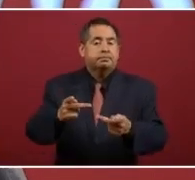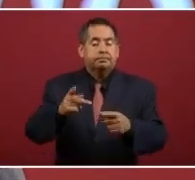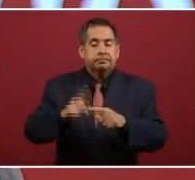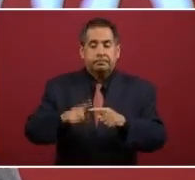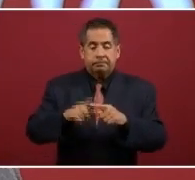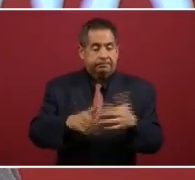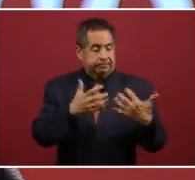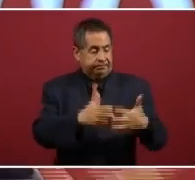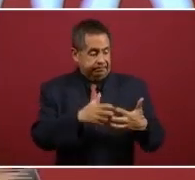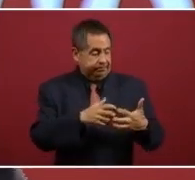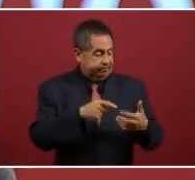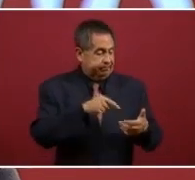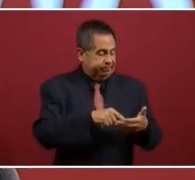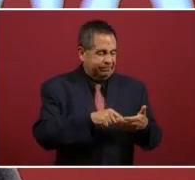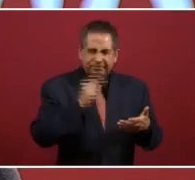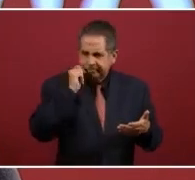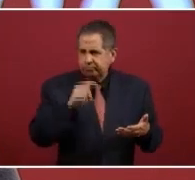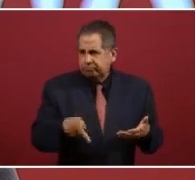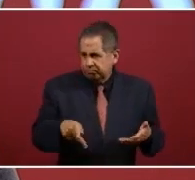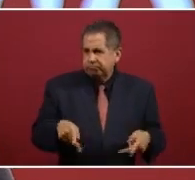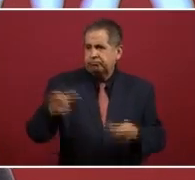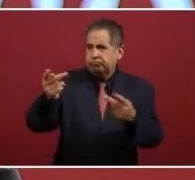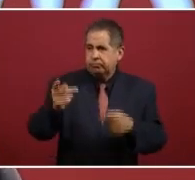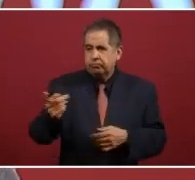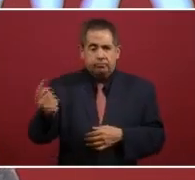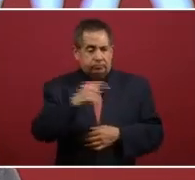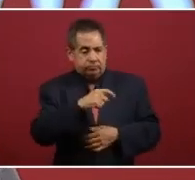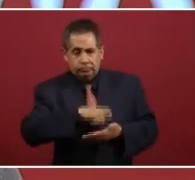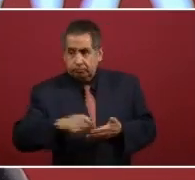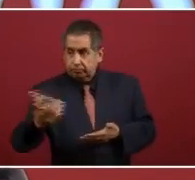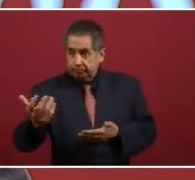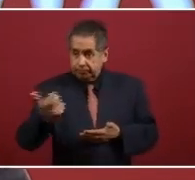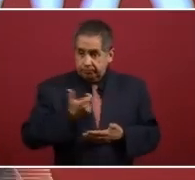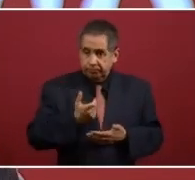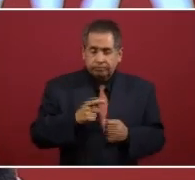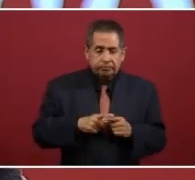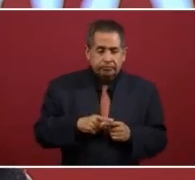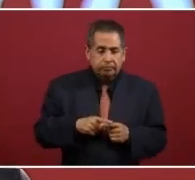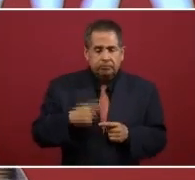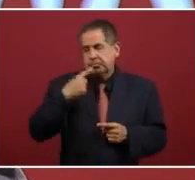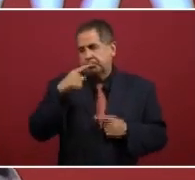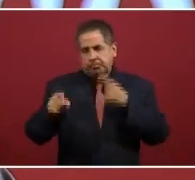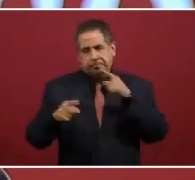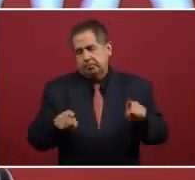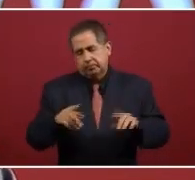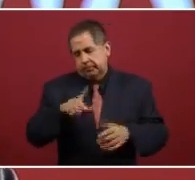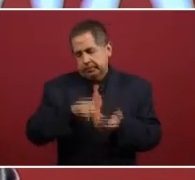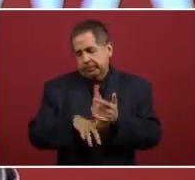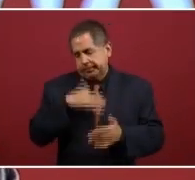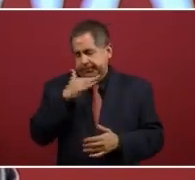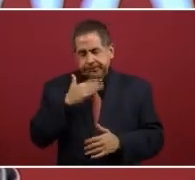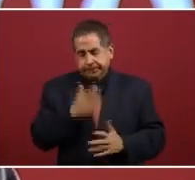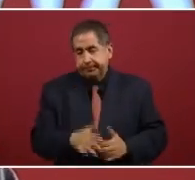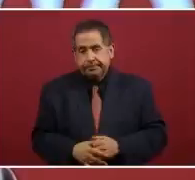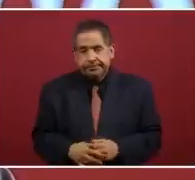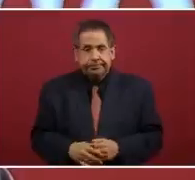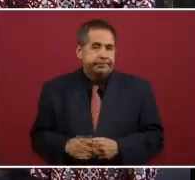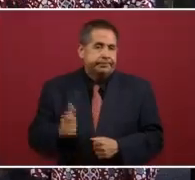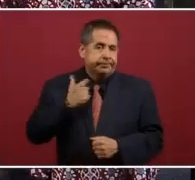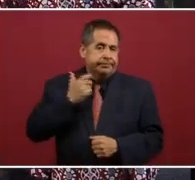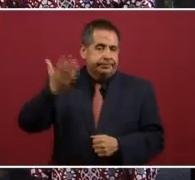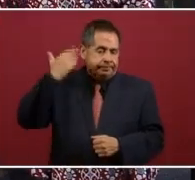la planta y quienes compraron la planta, pues fueron denunciados en su momento,